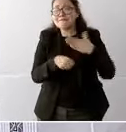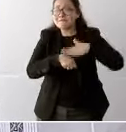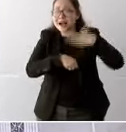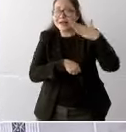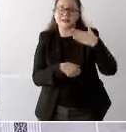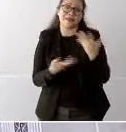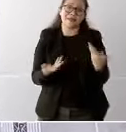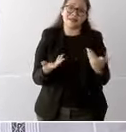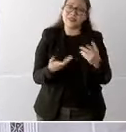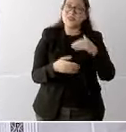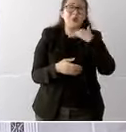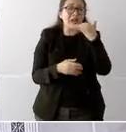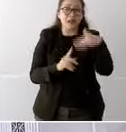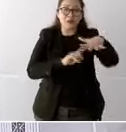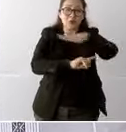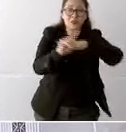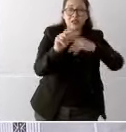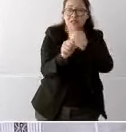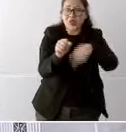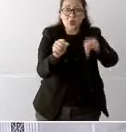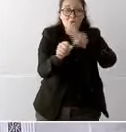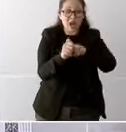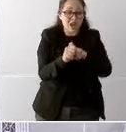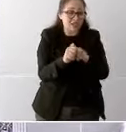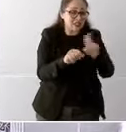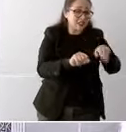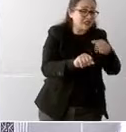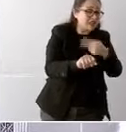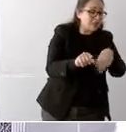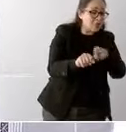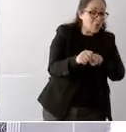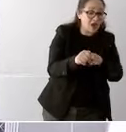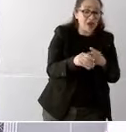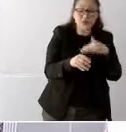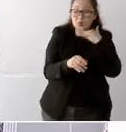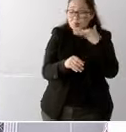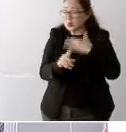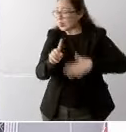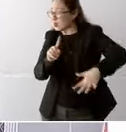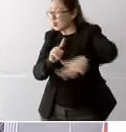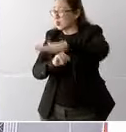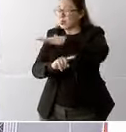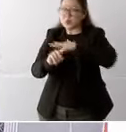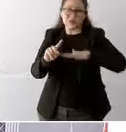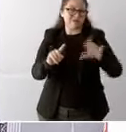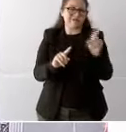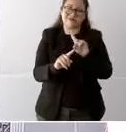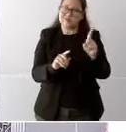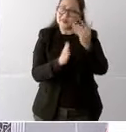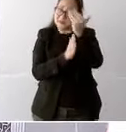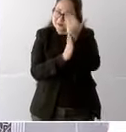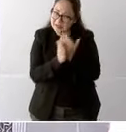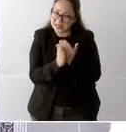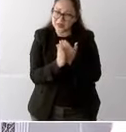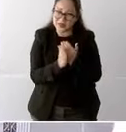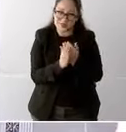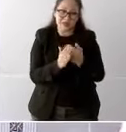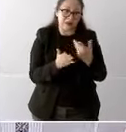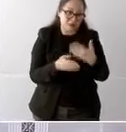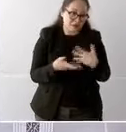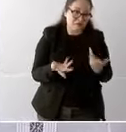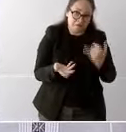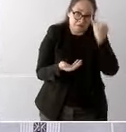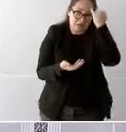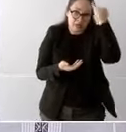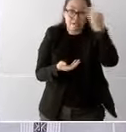dejar de contaminar, porque el combustóleo significa más contaminación. Entonces